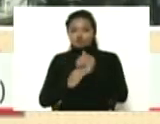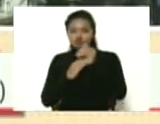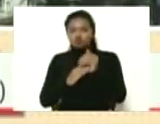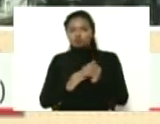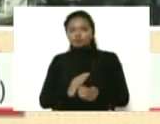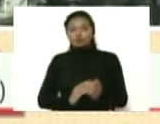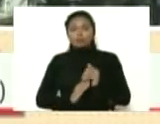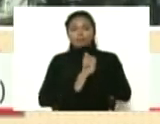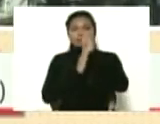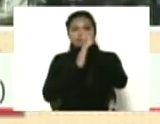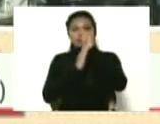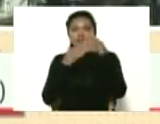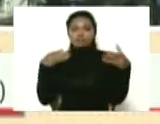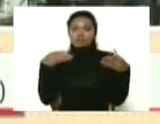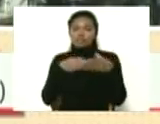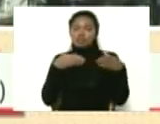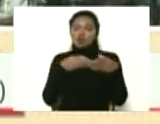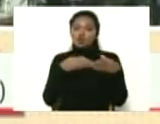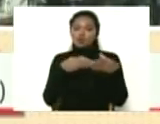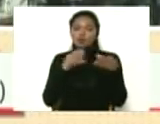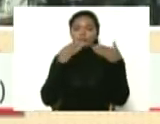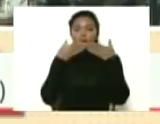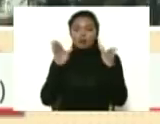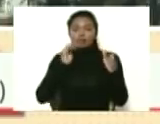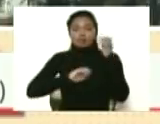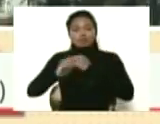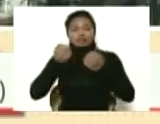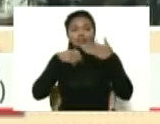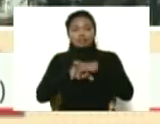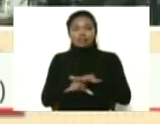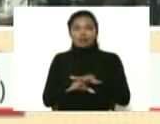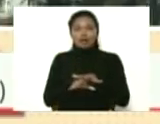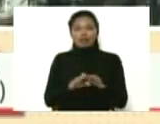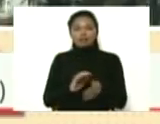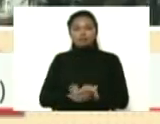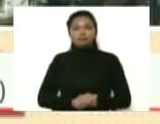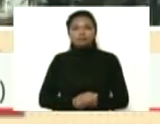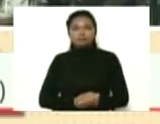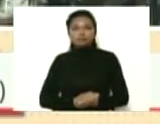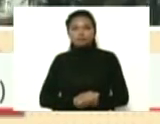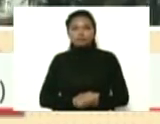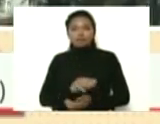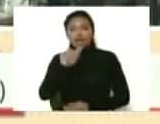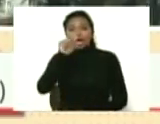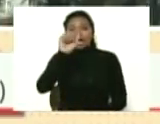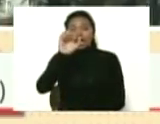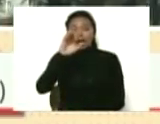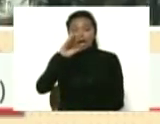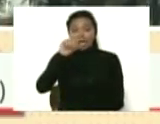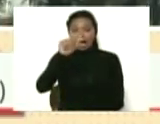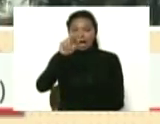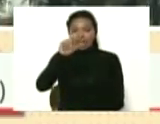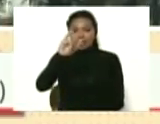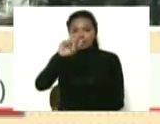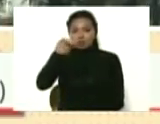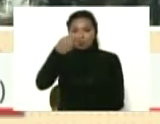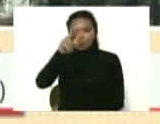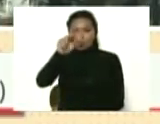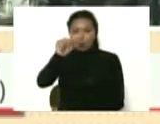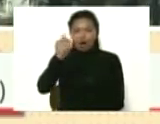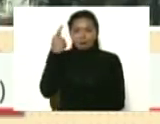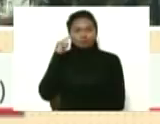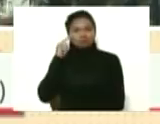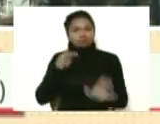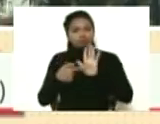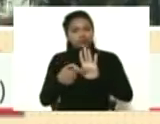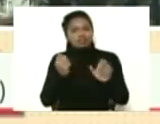comandante de la Agrupación Popular de Defensa Integral Acarigua. Yo quiero que ustedes muestren allá el trabajo que se